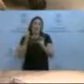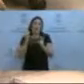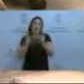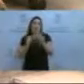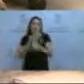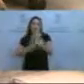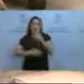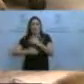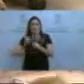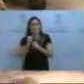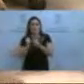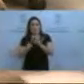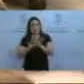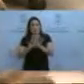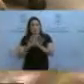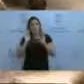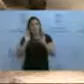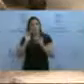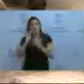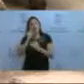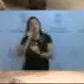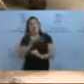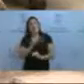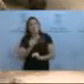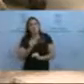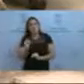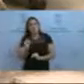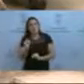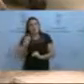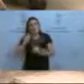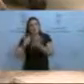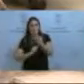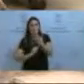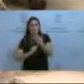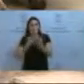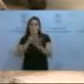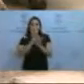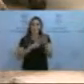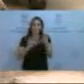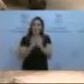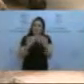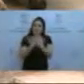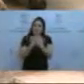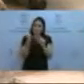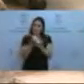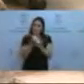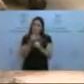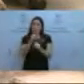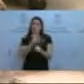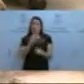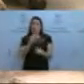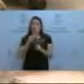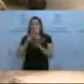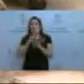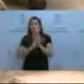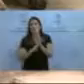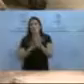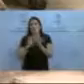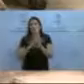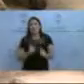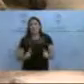discapacitados, formación con compromiso de contratación, programas mixtos de empleo y programas de acompañamiento a la búsqueda activa de